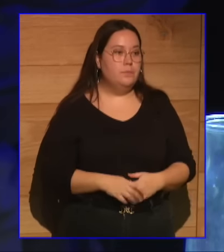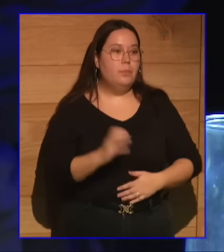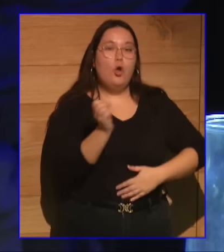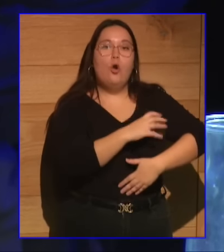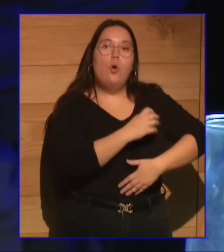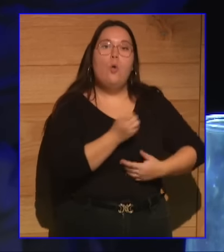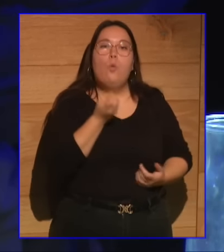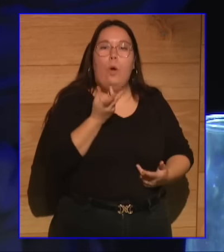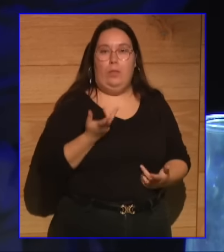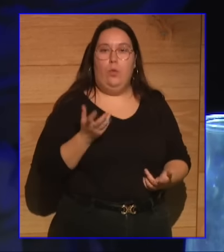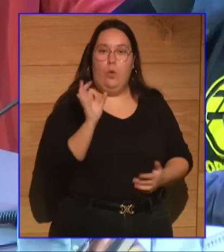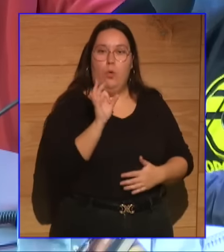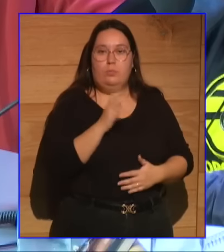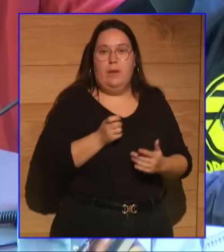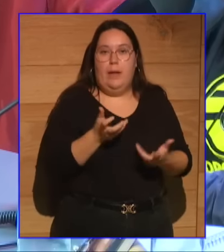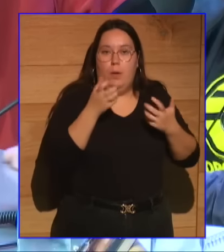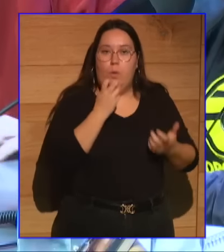lleva él?